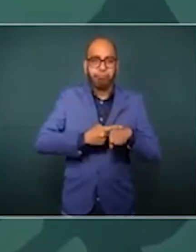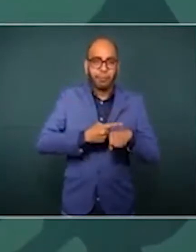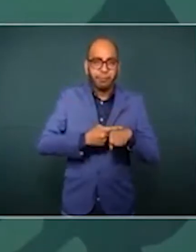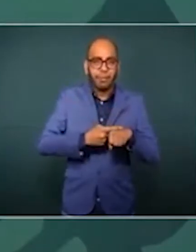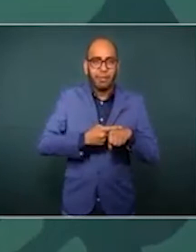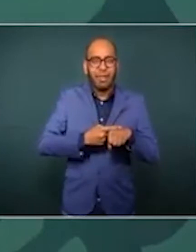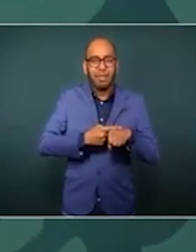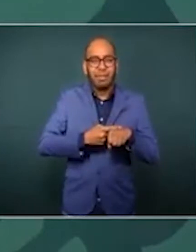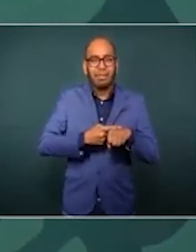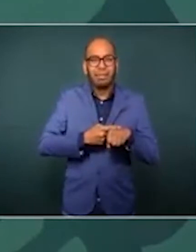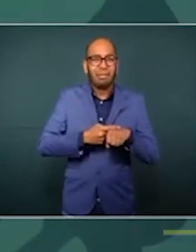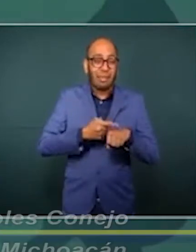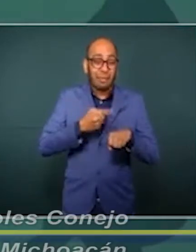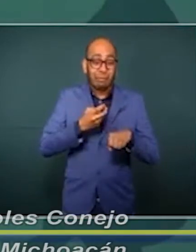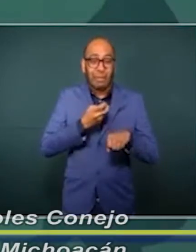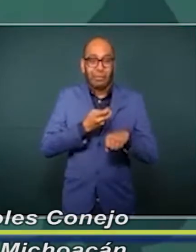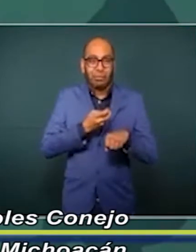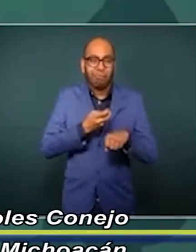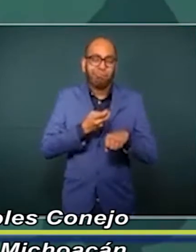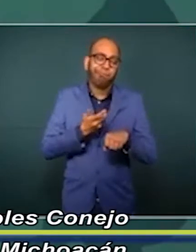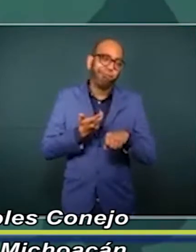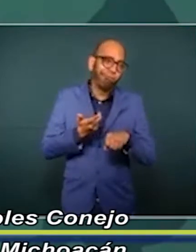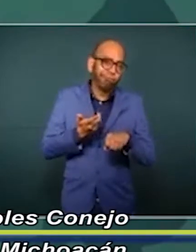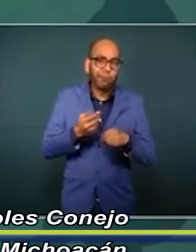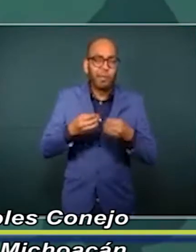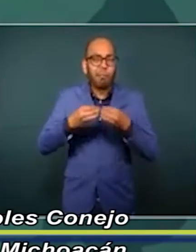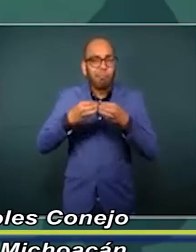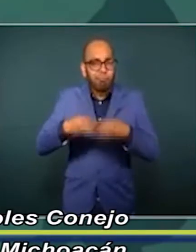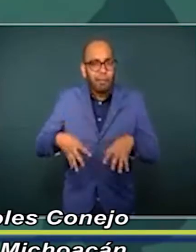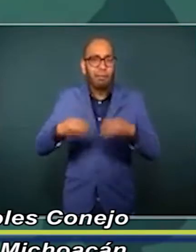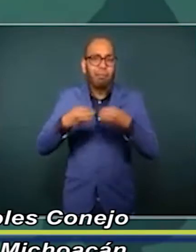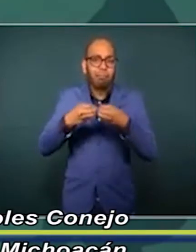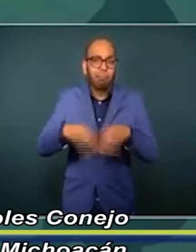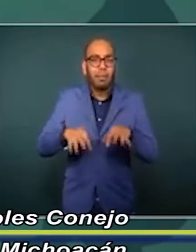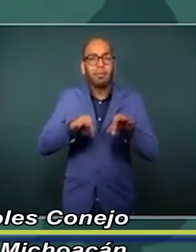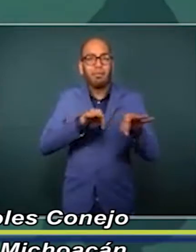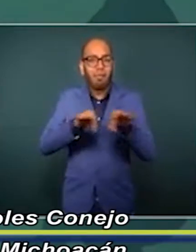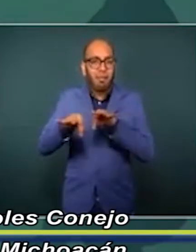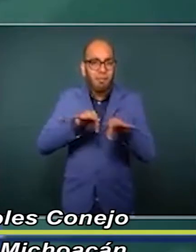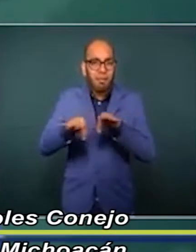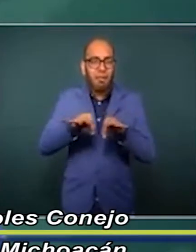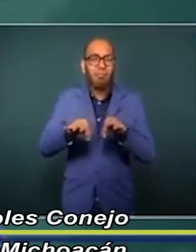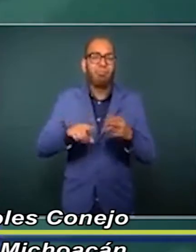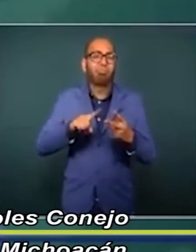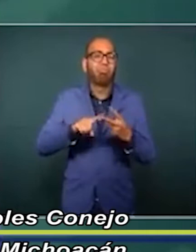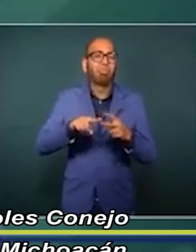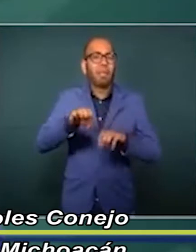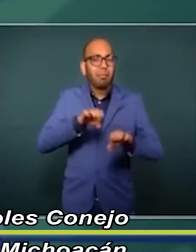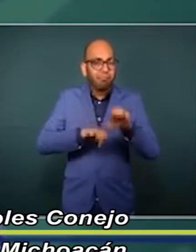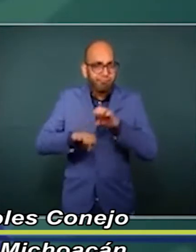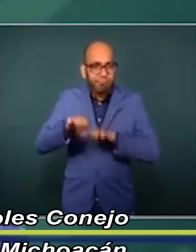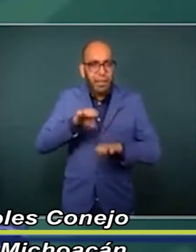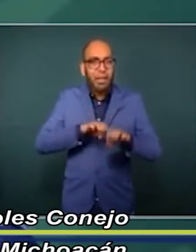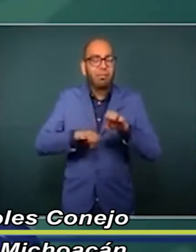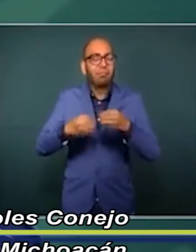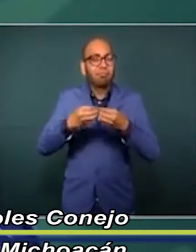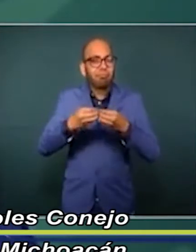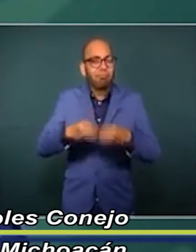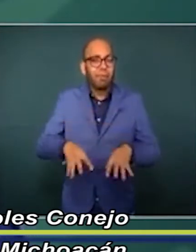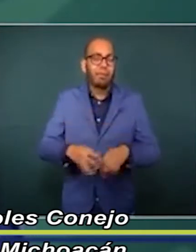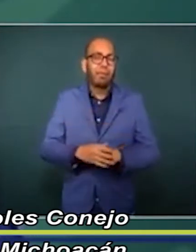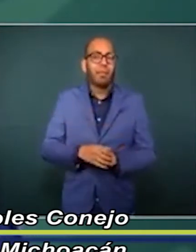de empleos, cierre de empresas y eso impacta de manera muy